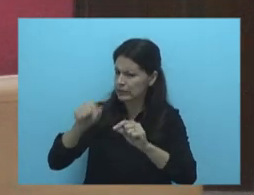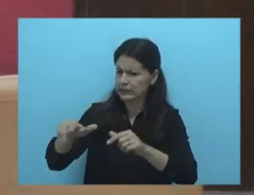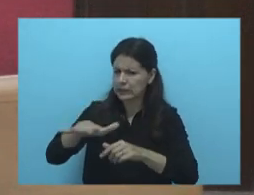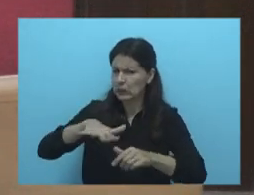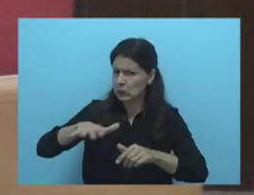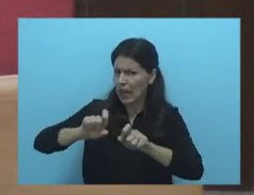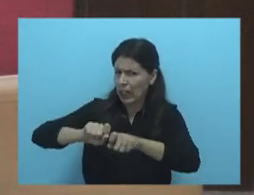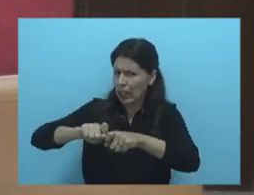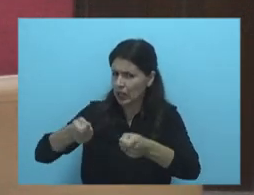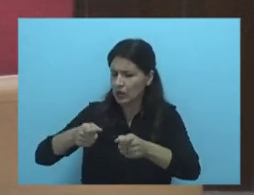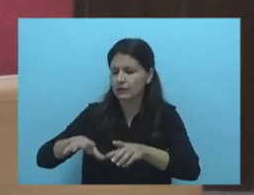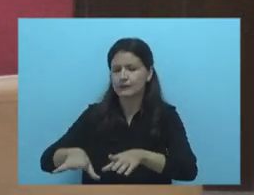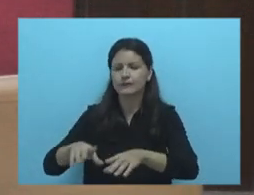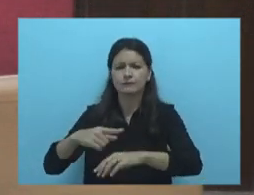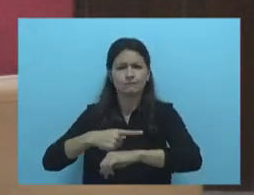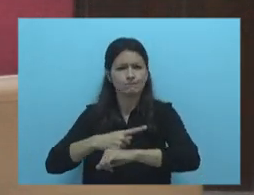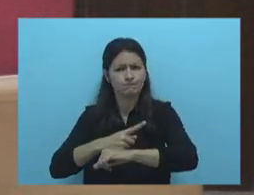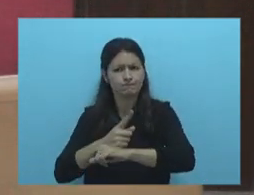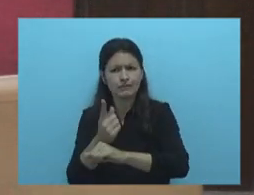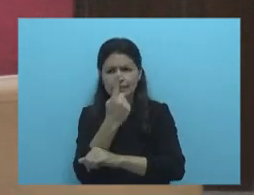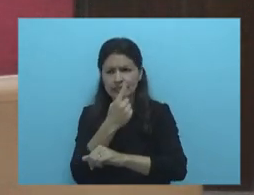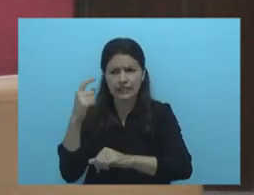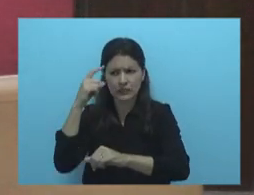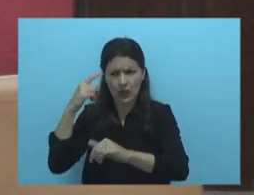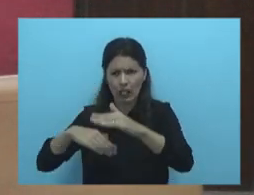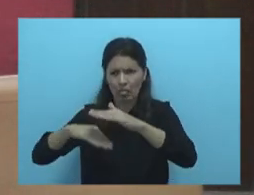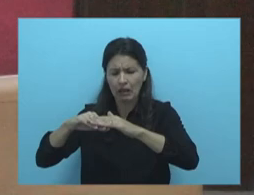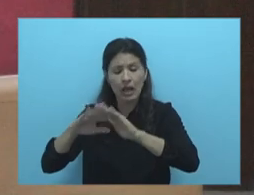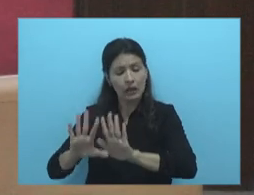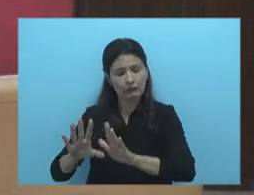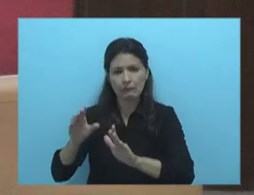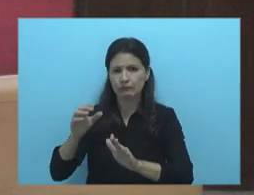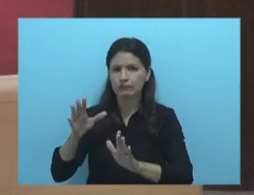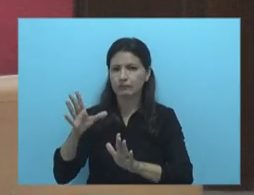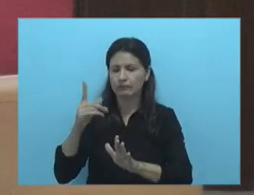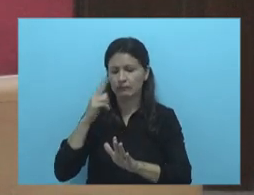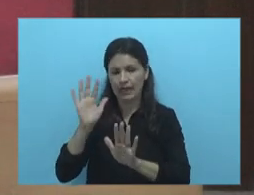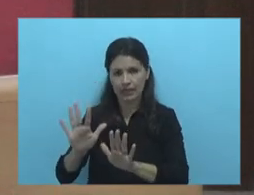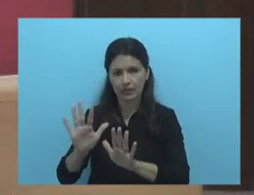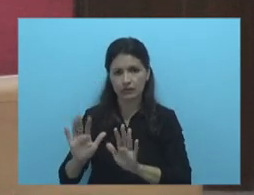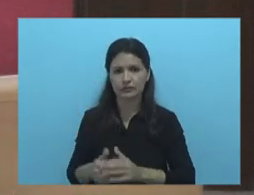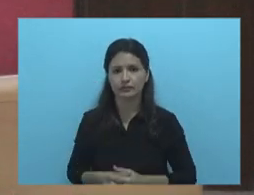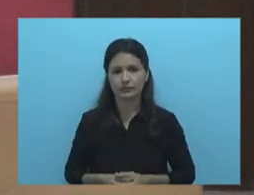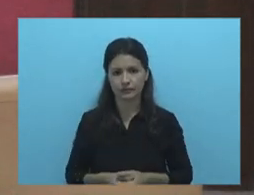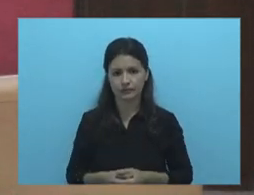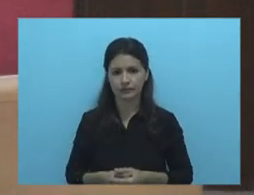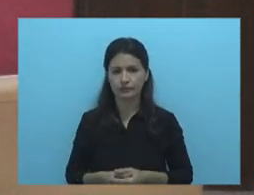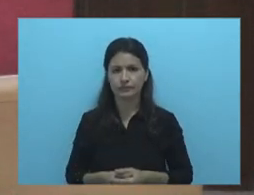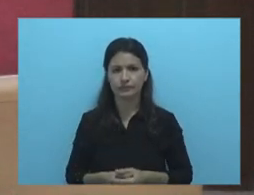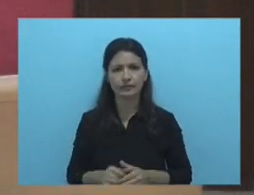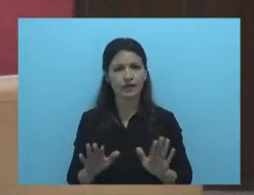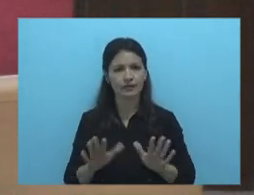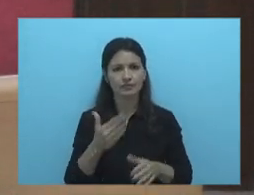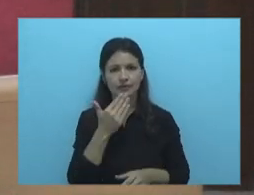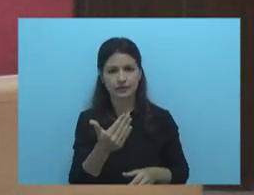esto no va a ser beneficioso ni para el control de velocidad y ni para la seguridad de quienes transitamos a diario por la misma.